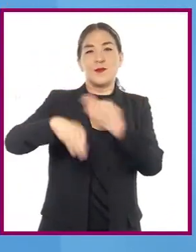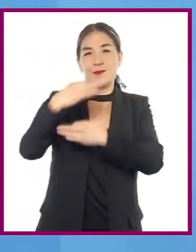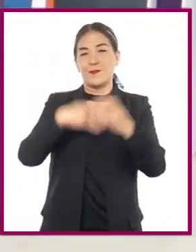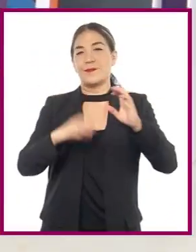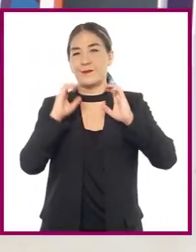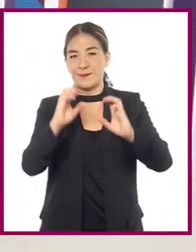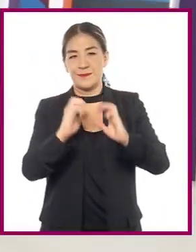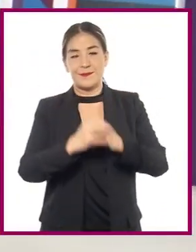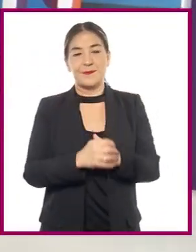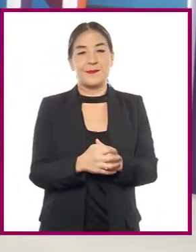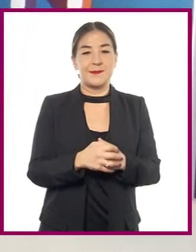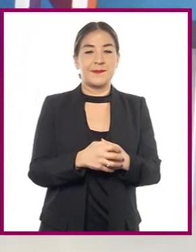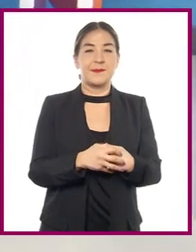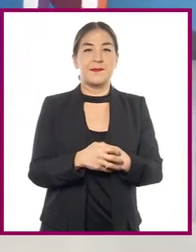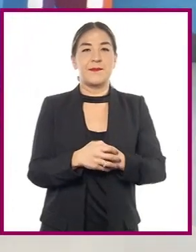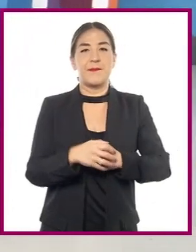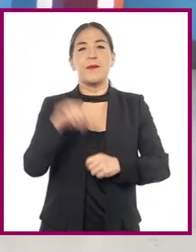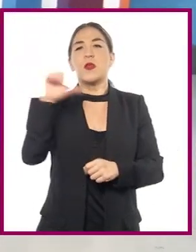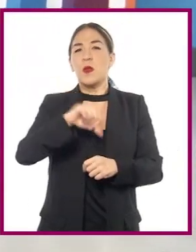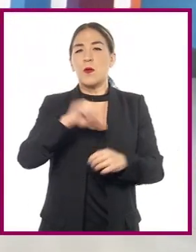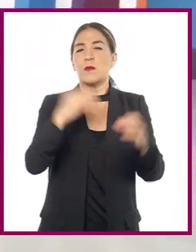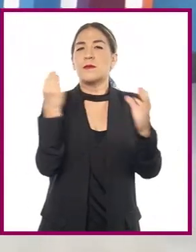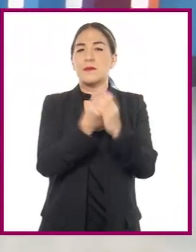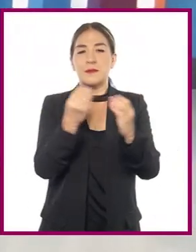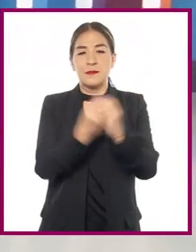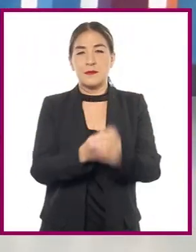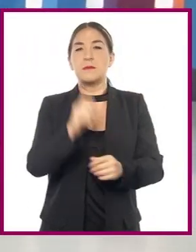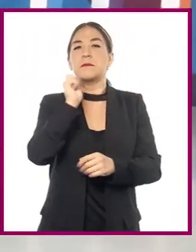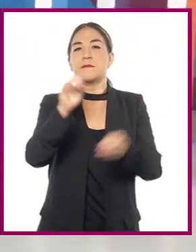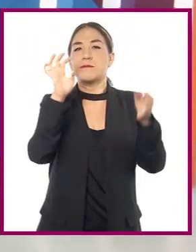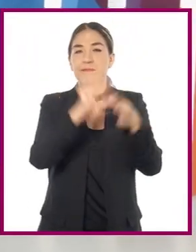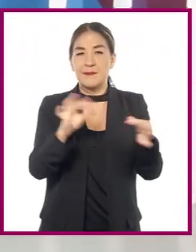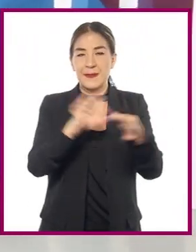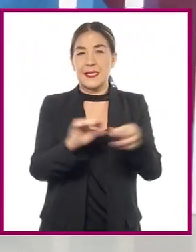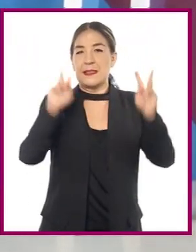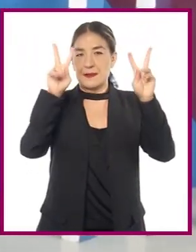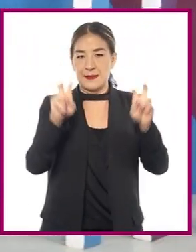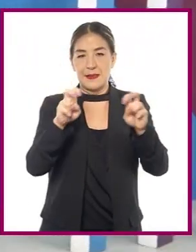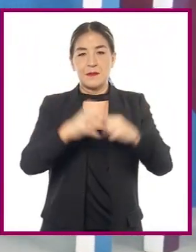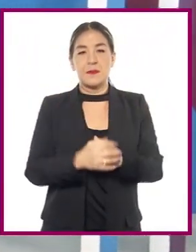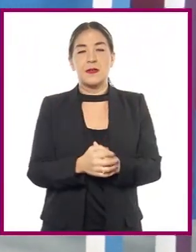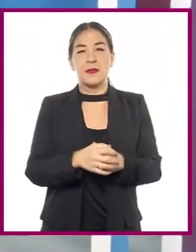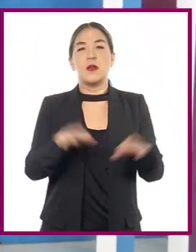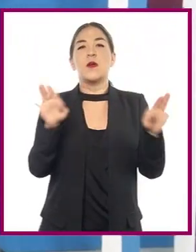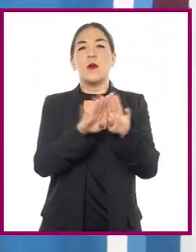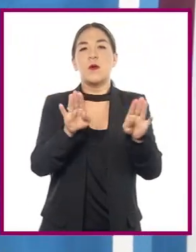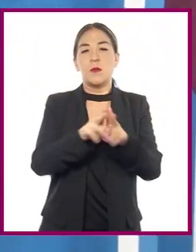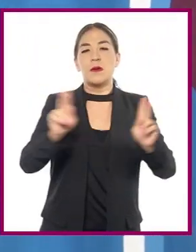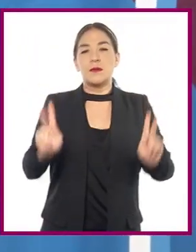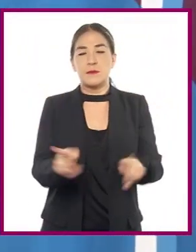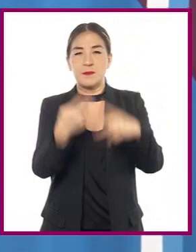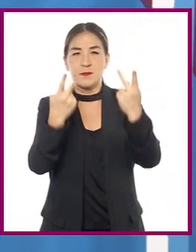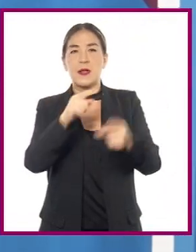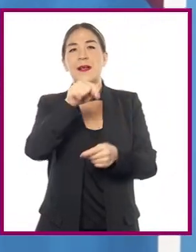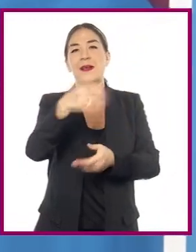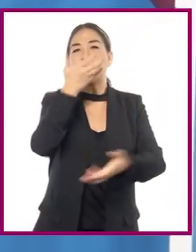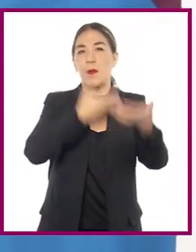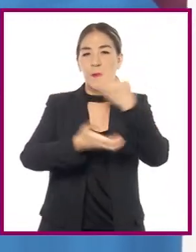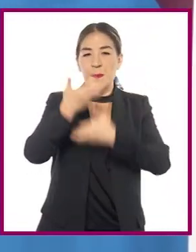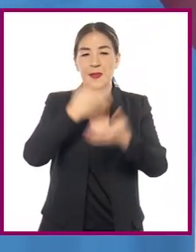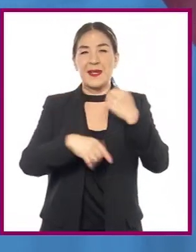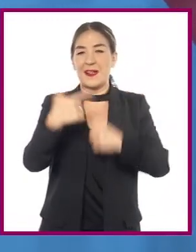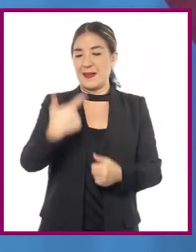todos. En la sesión de hoy abordaremos un tema particular, la ruta comercial del Galeón de Manila, la